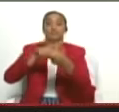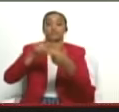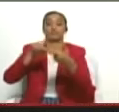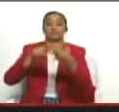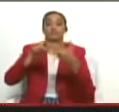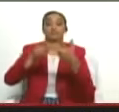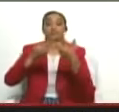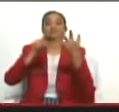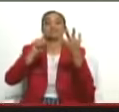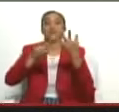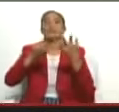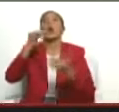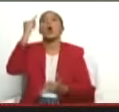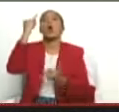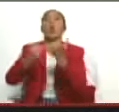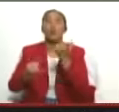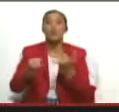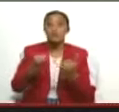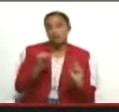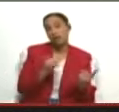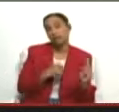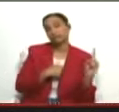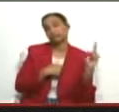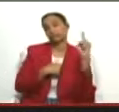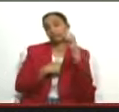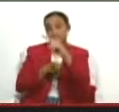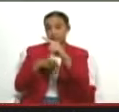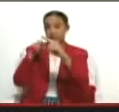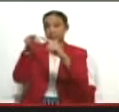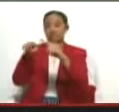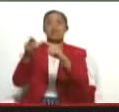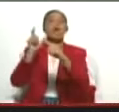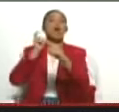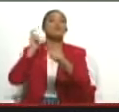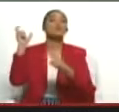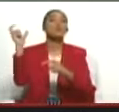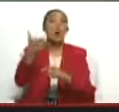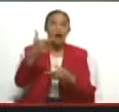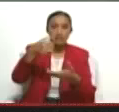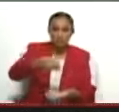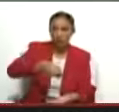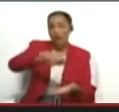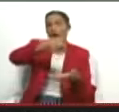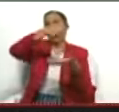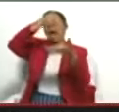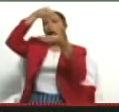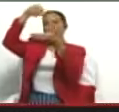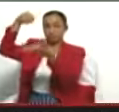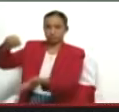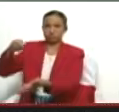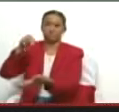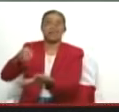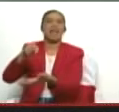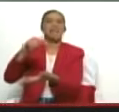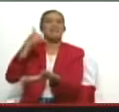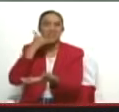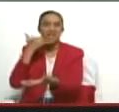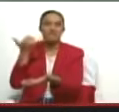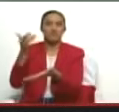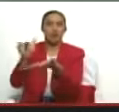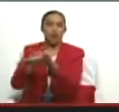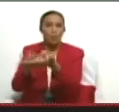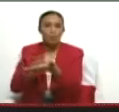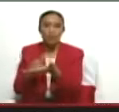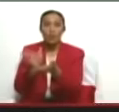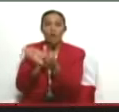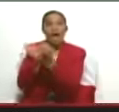fueron de comisar Fueron incautadas por qué tiene usted que hacer todo